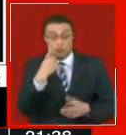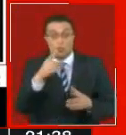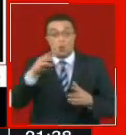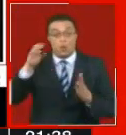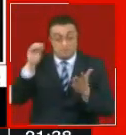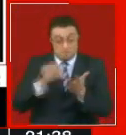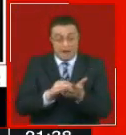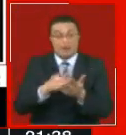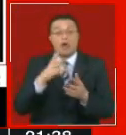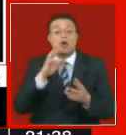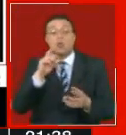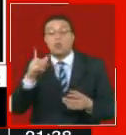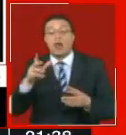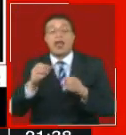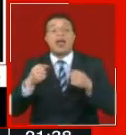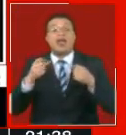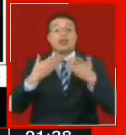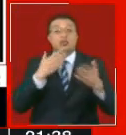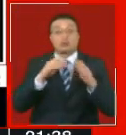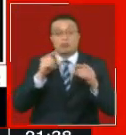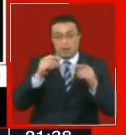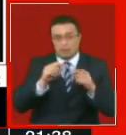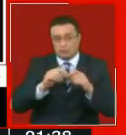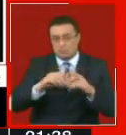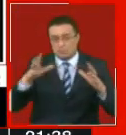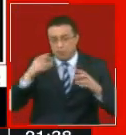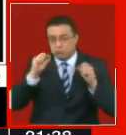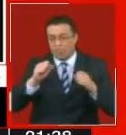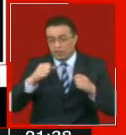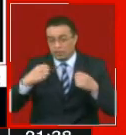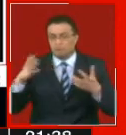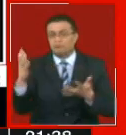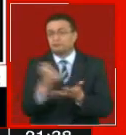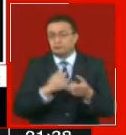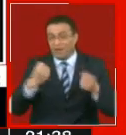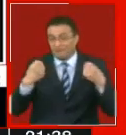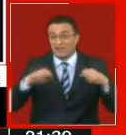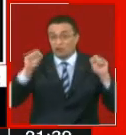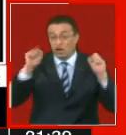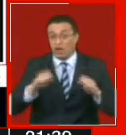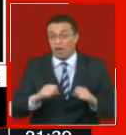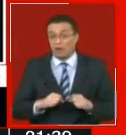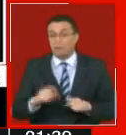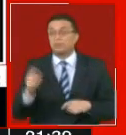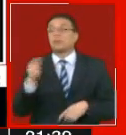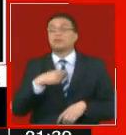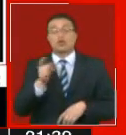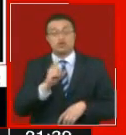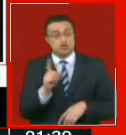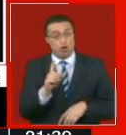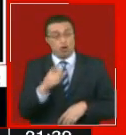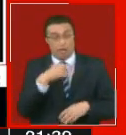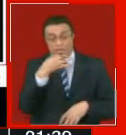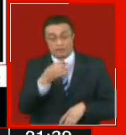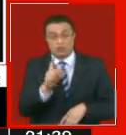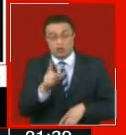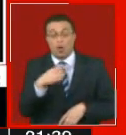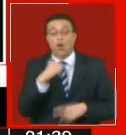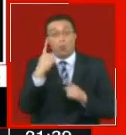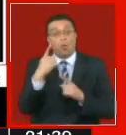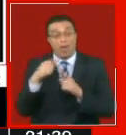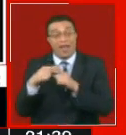aumenta las posibilidades de una victoria judicial No no estoy diciendo eso estoy diciendo que uno de los efectos que se